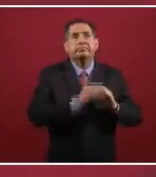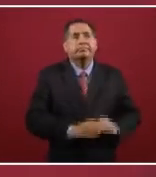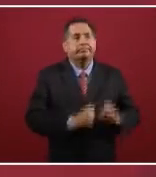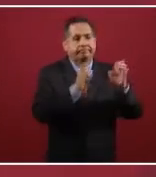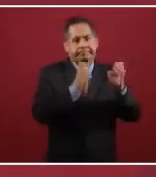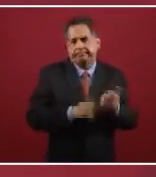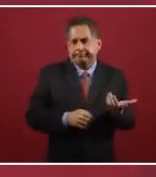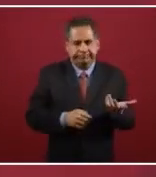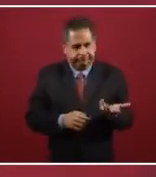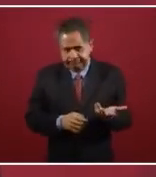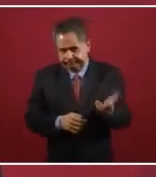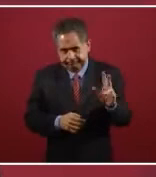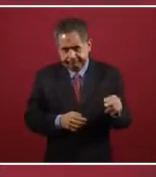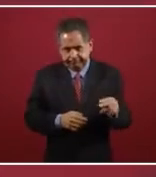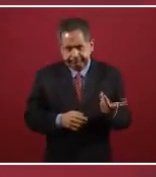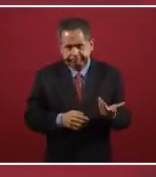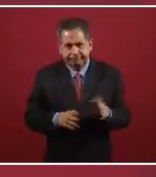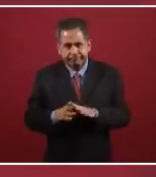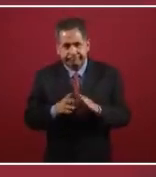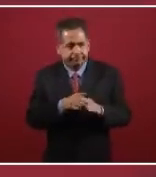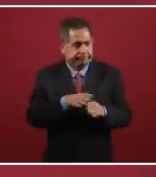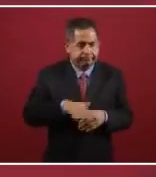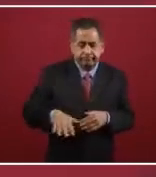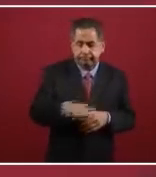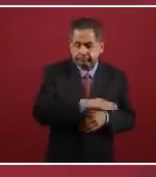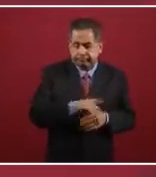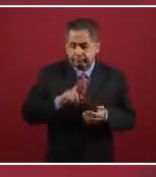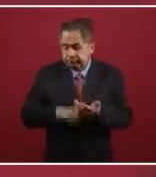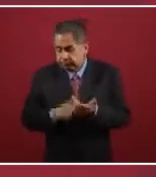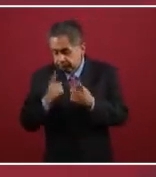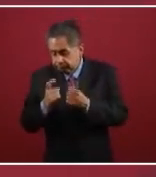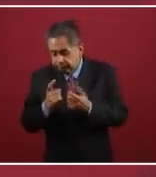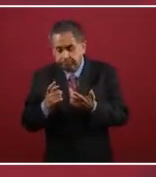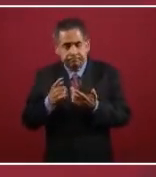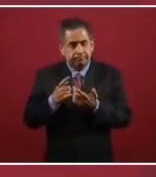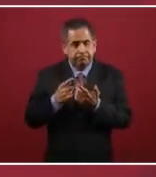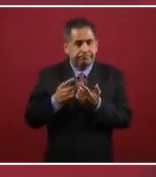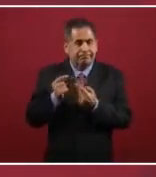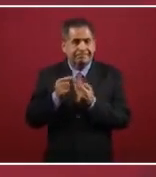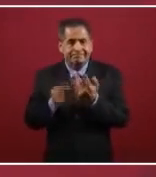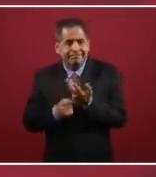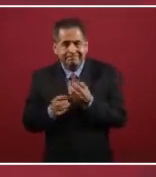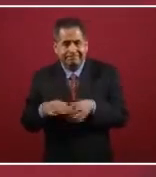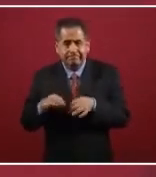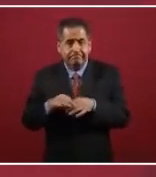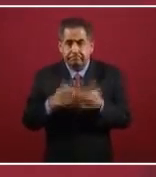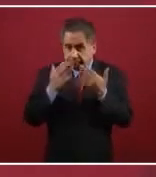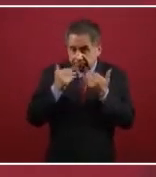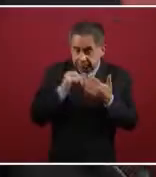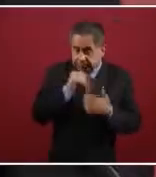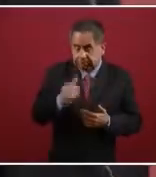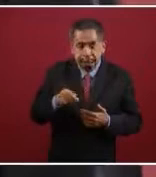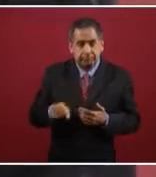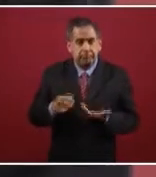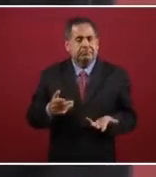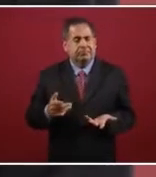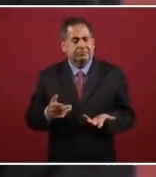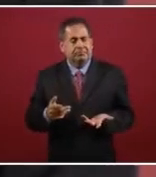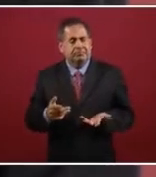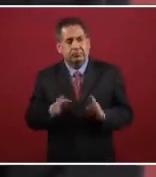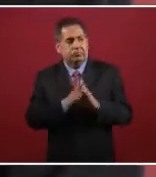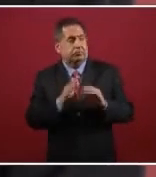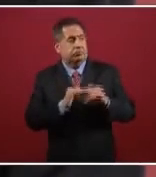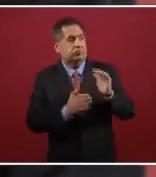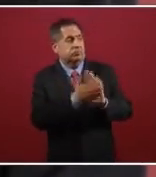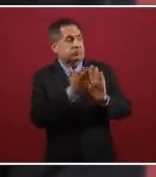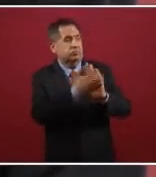donde no se tienen los servicios básicos donde no hay agua y además